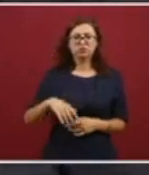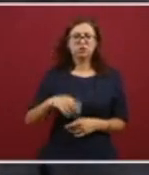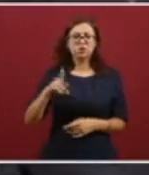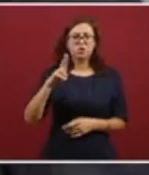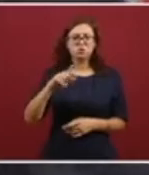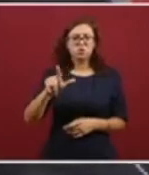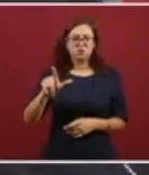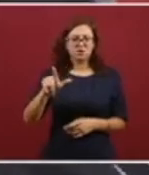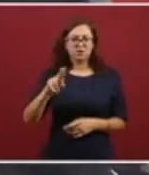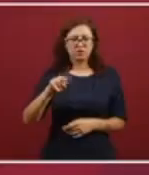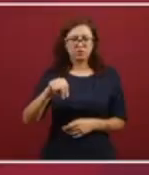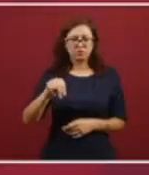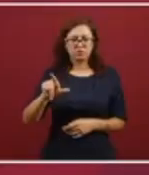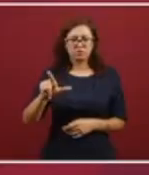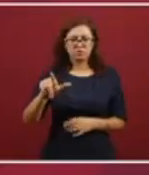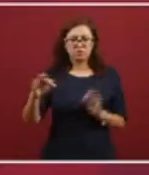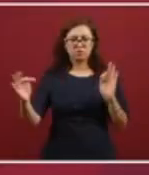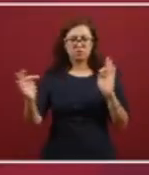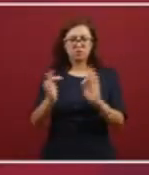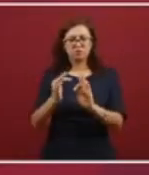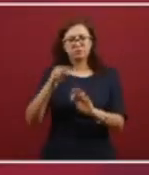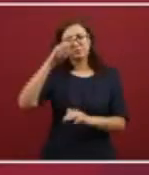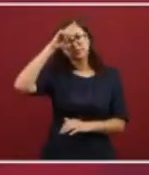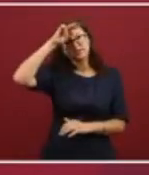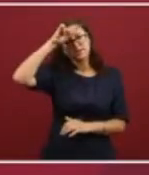Nuevo León, llegando a Monterrey.